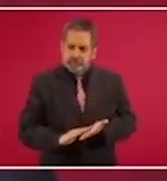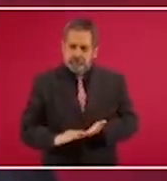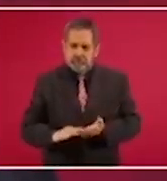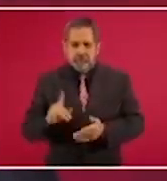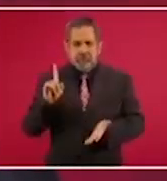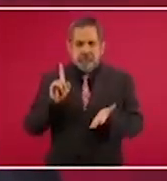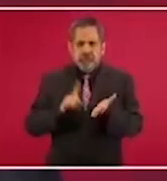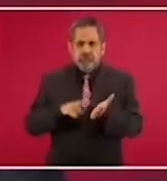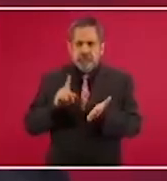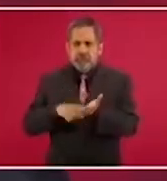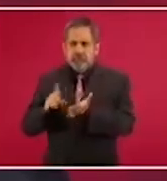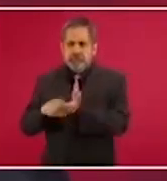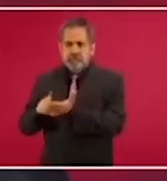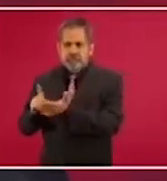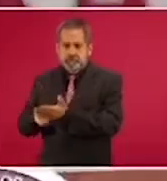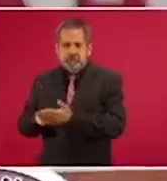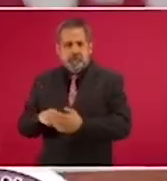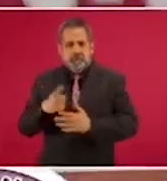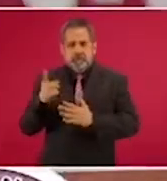1,000 pesos mensuales durante